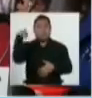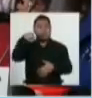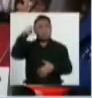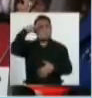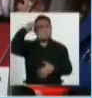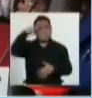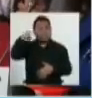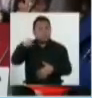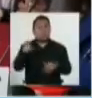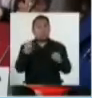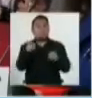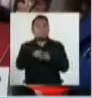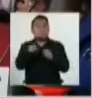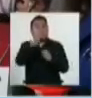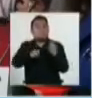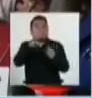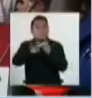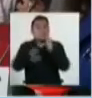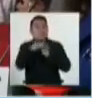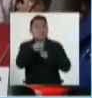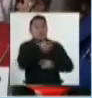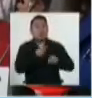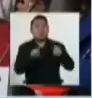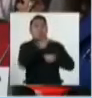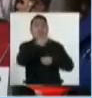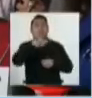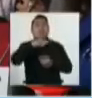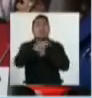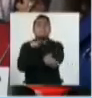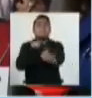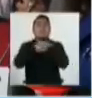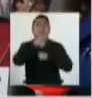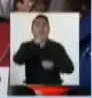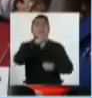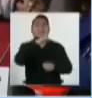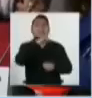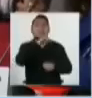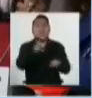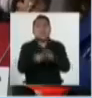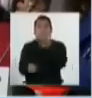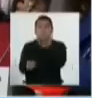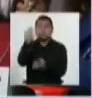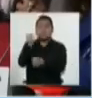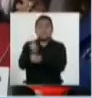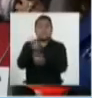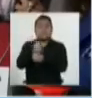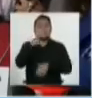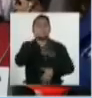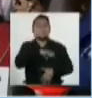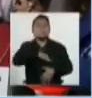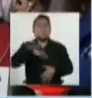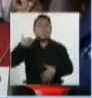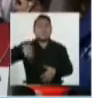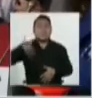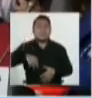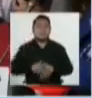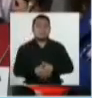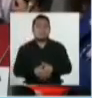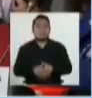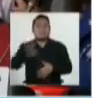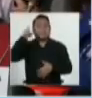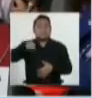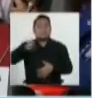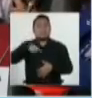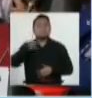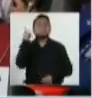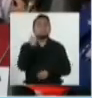México, o se les persigue desde el gobierno, como sucede en Nicaragua, o se permite la quema de iglesias como Chile y Argentina. Es necesario